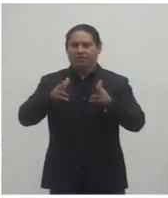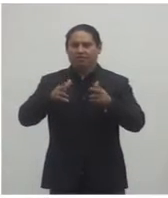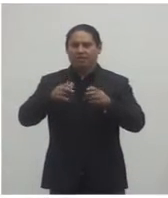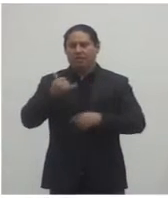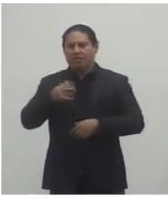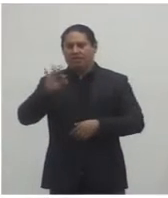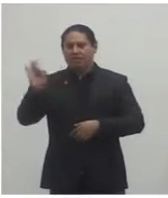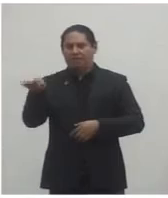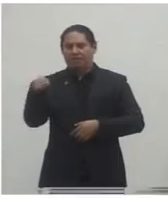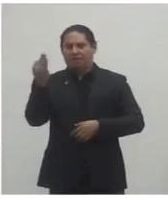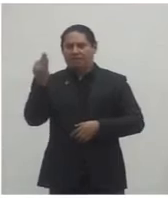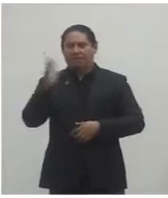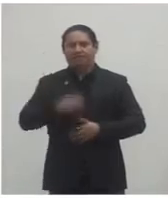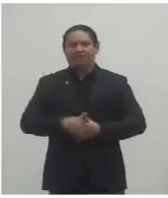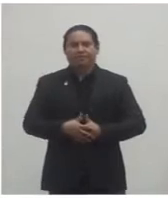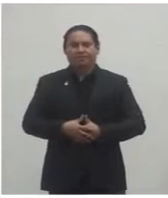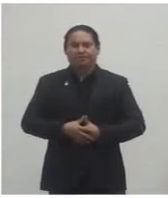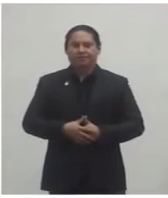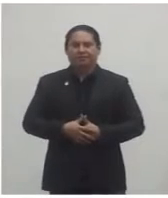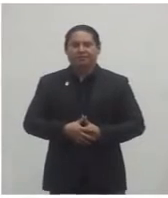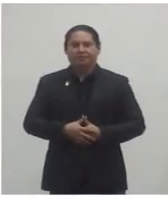Federalismo.